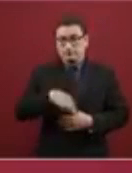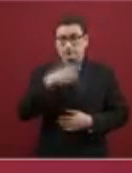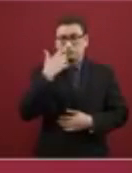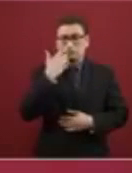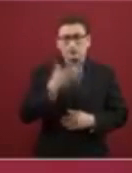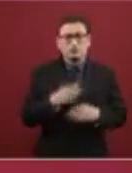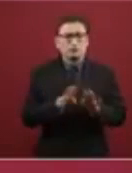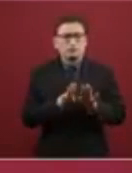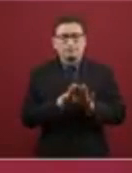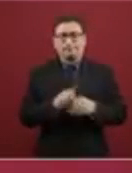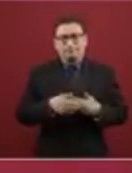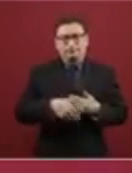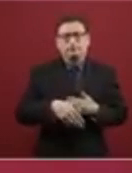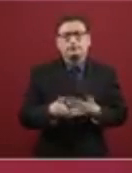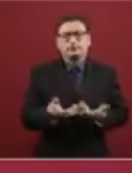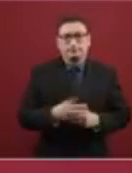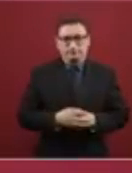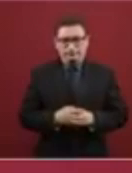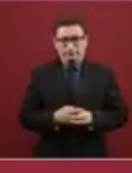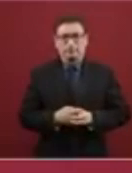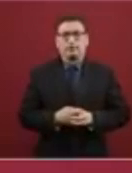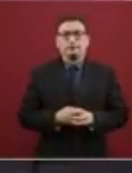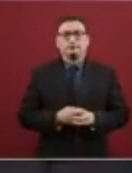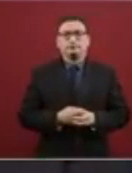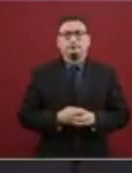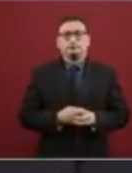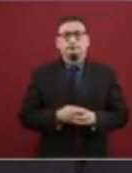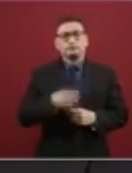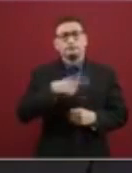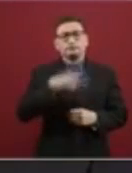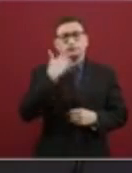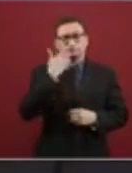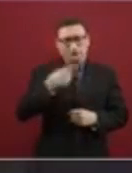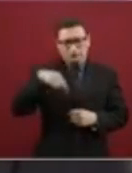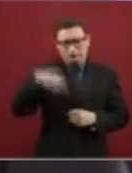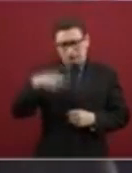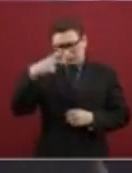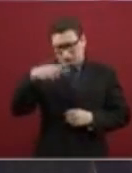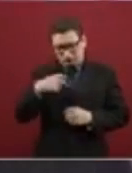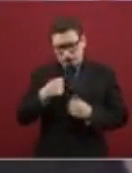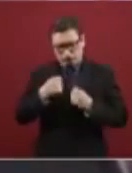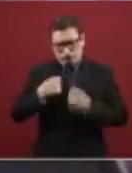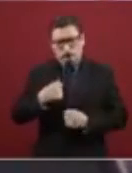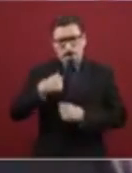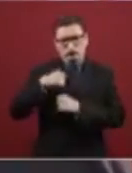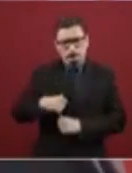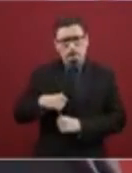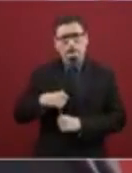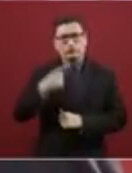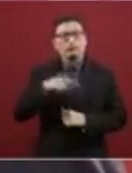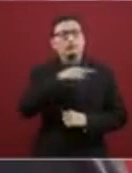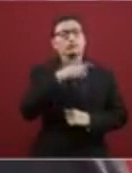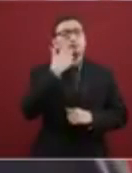establecer un capítulo de energía que comprometían nuestra soberanía en el manejo